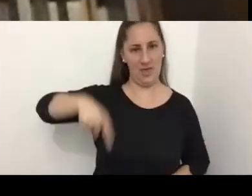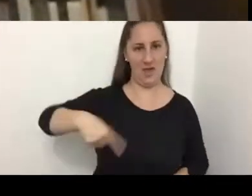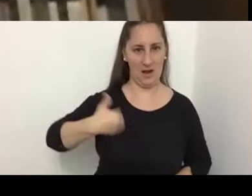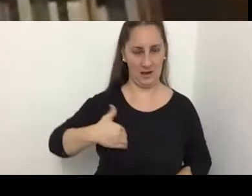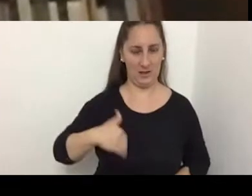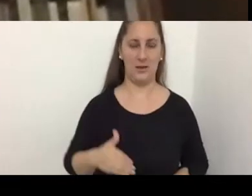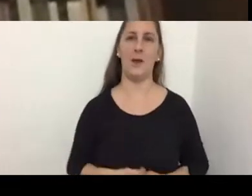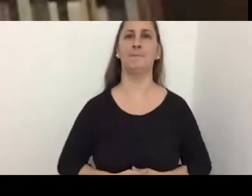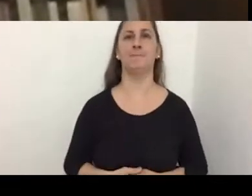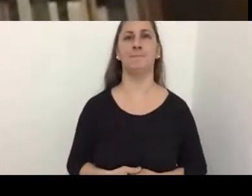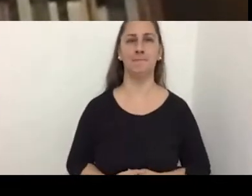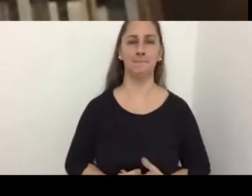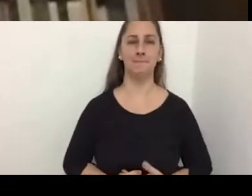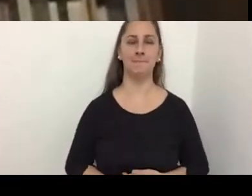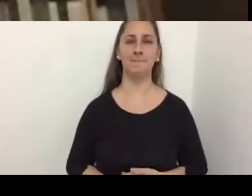Bien.